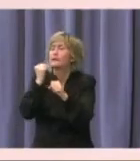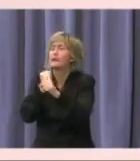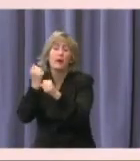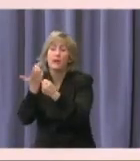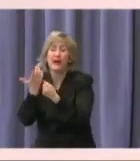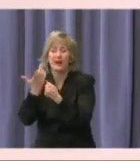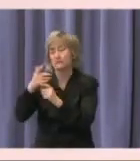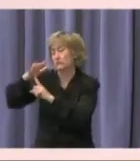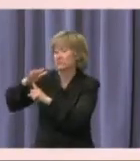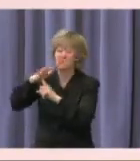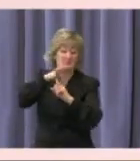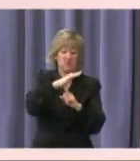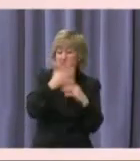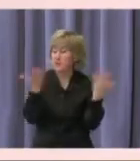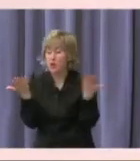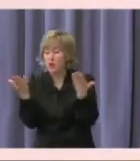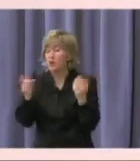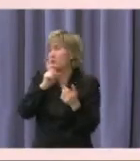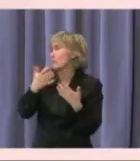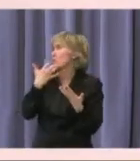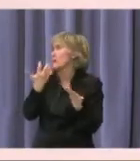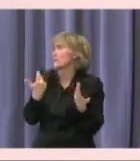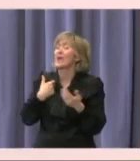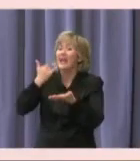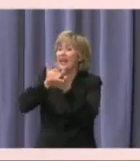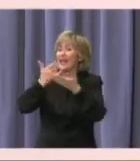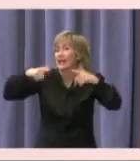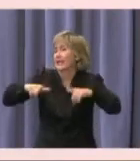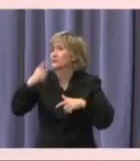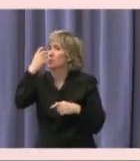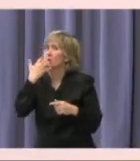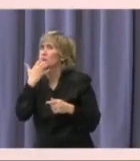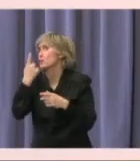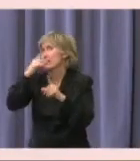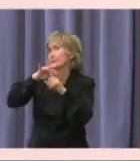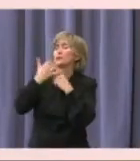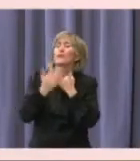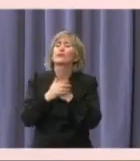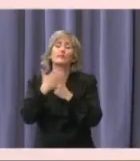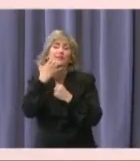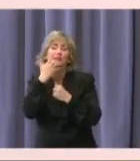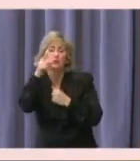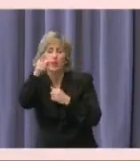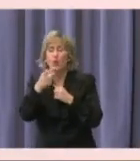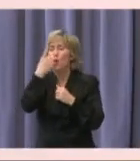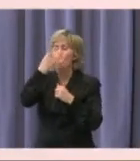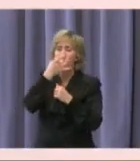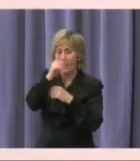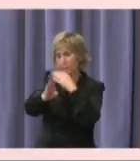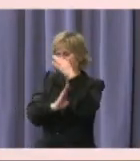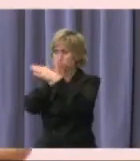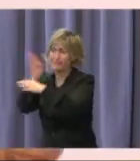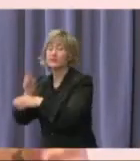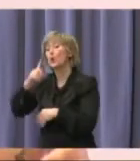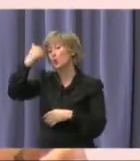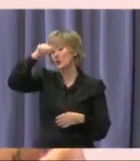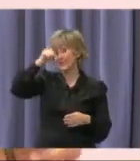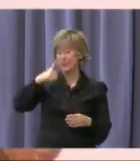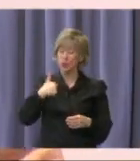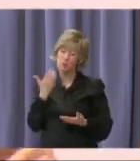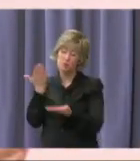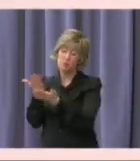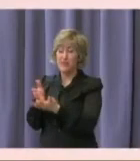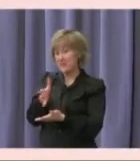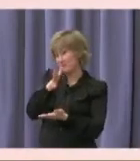que eso es muy fácil. Tú pones cualquier ejemplo en clase y dices, vamos a ver. Si tú vas a un bar y un chico pide un refresco